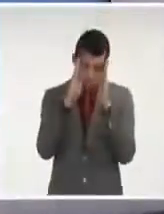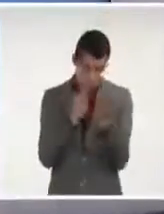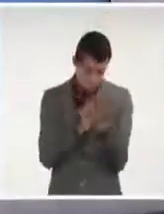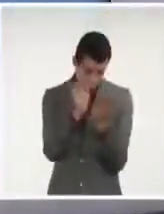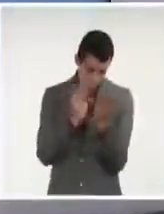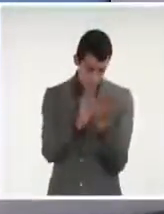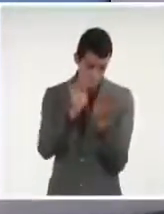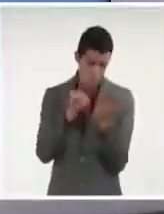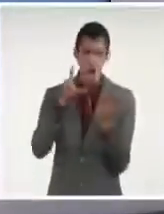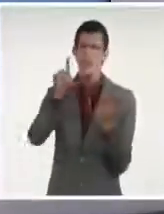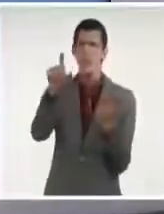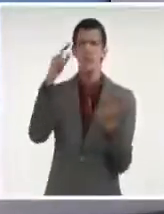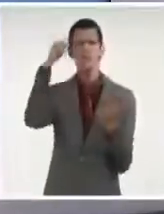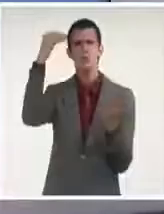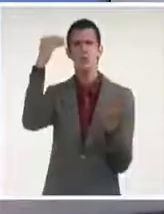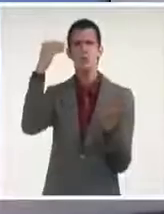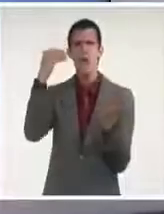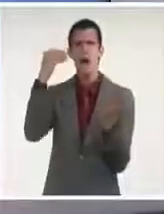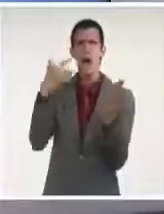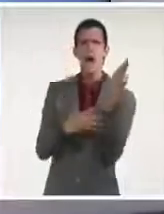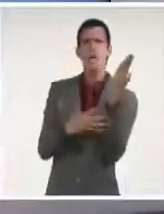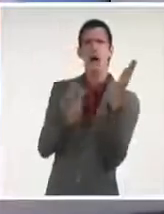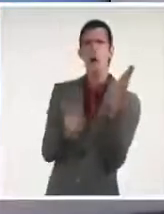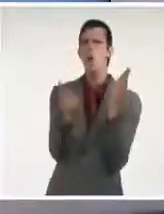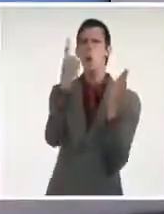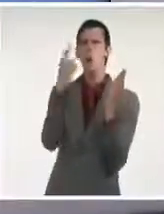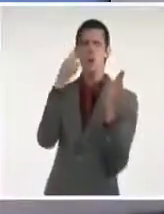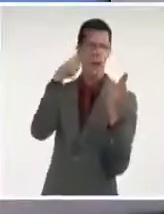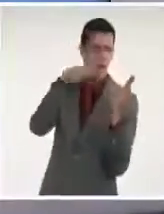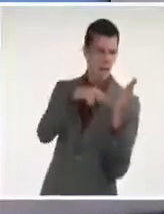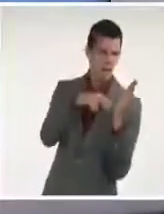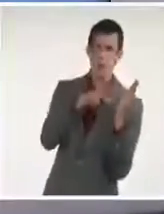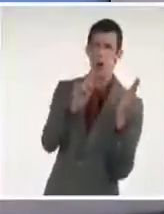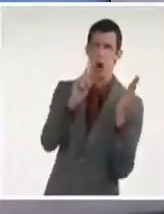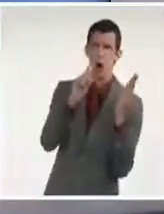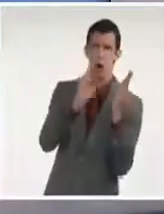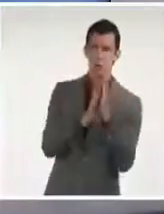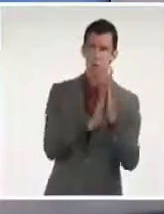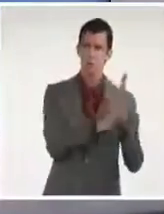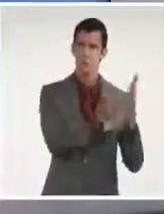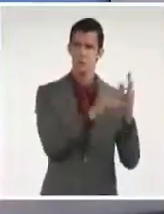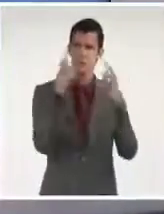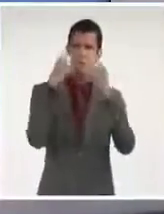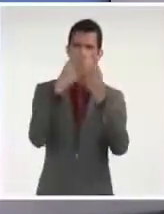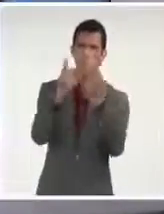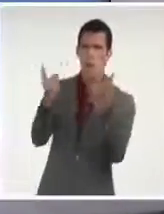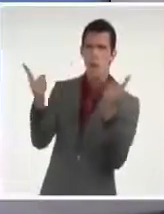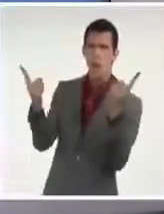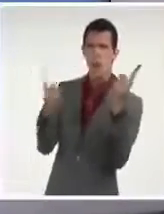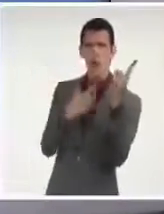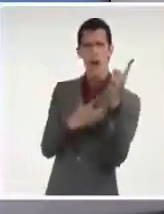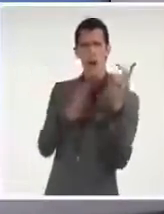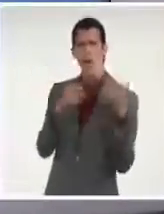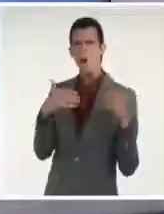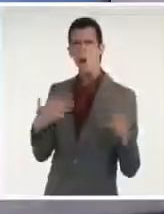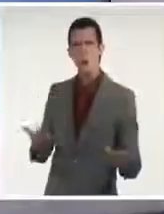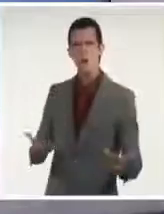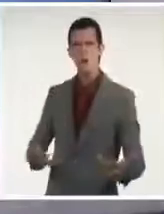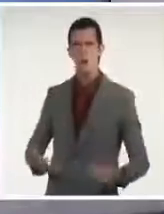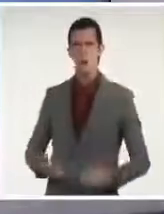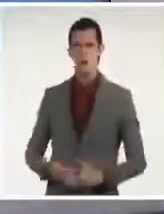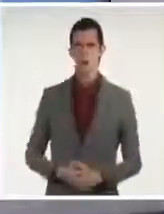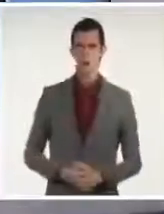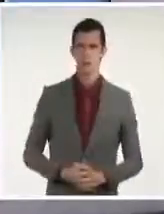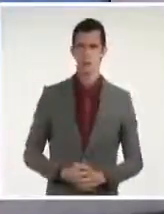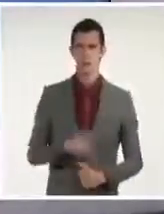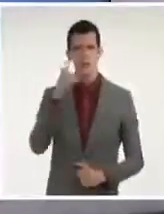que la realidad es esa y no la que estoy mirando a mi alrededor. Hay dinero y mucho, se ha denunciado en este noticiero, detrás de